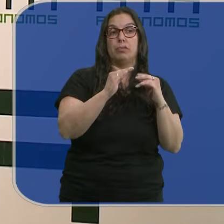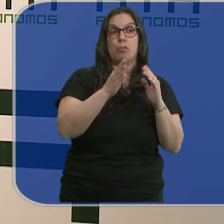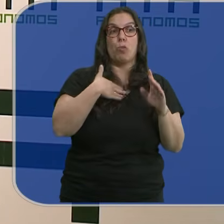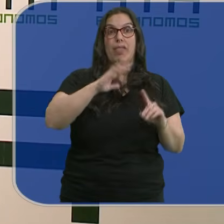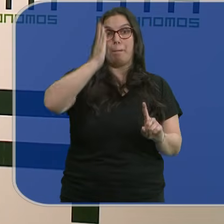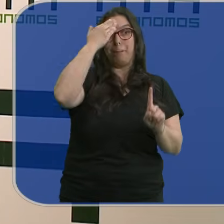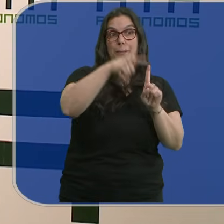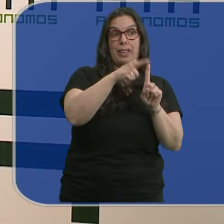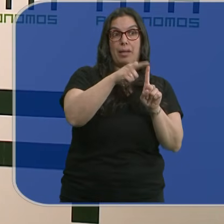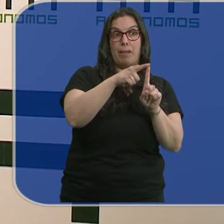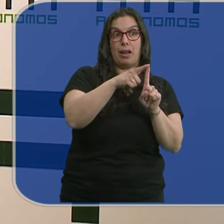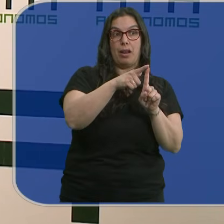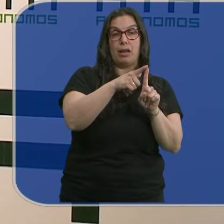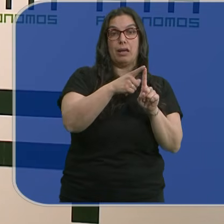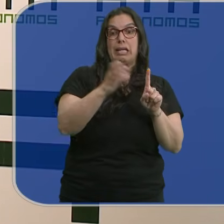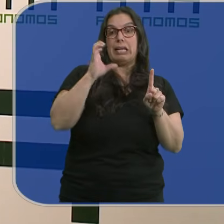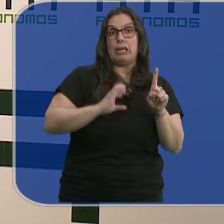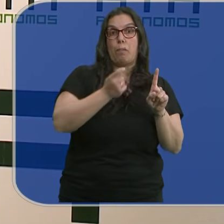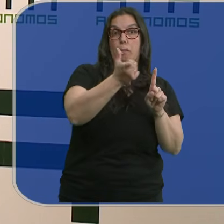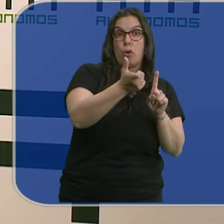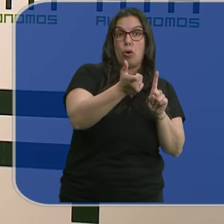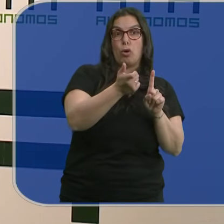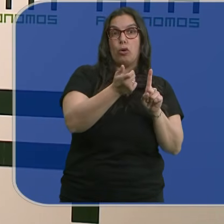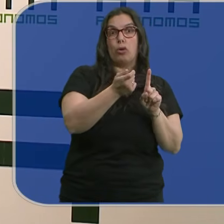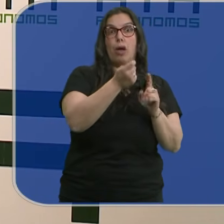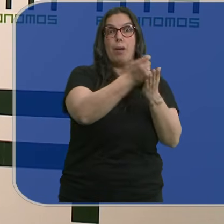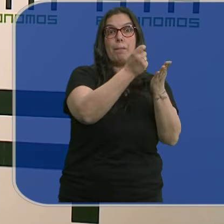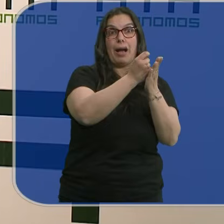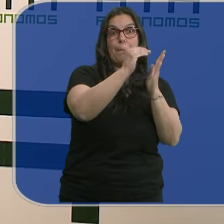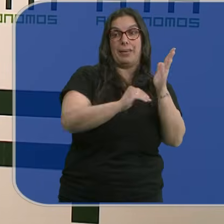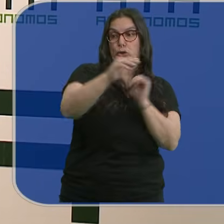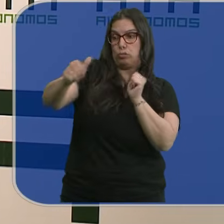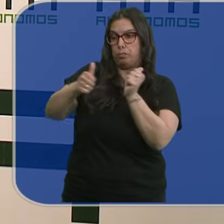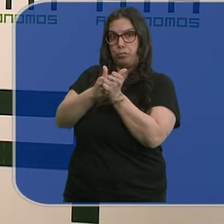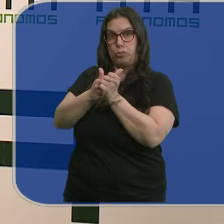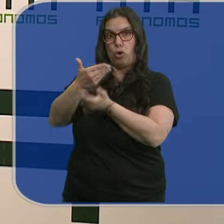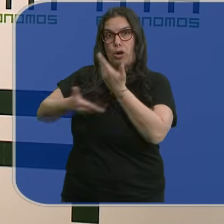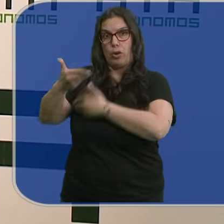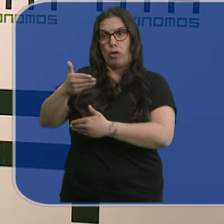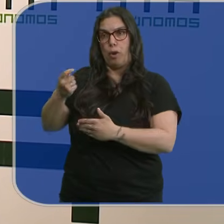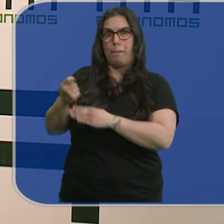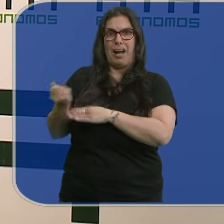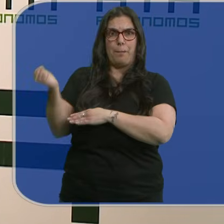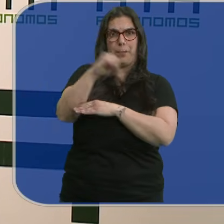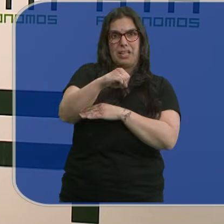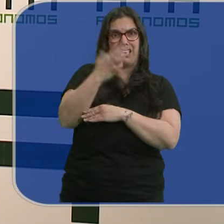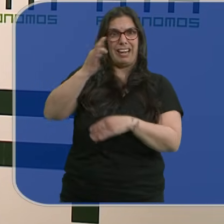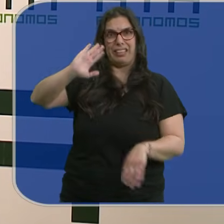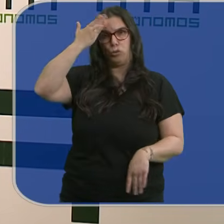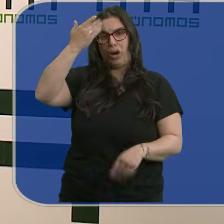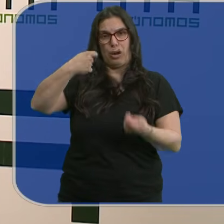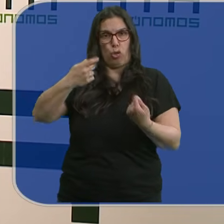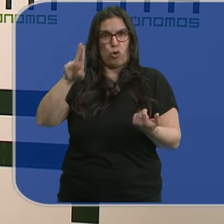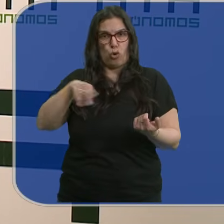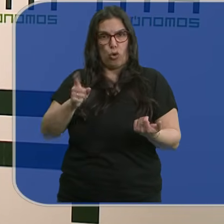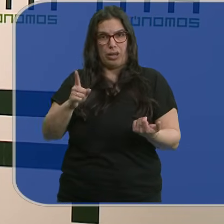autónomos principales con ingresos bajos tengan una cuota inferior al autónomo colaborador, que realmente no es el titular del negocio,